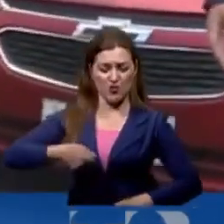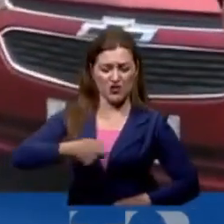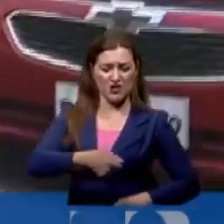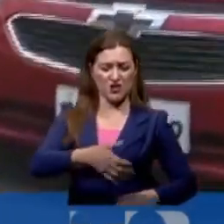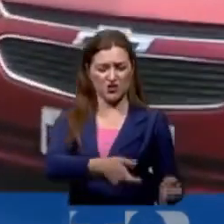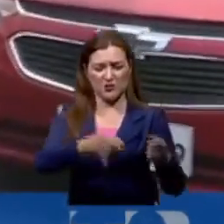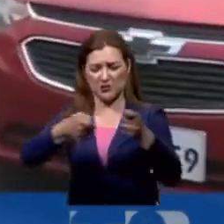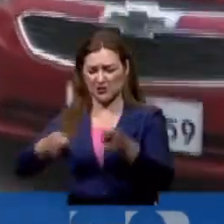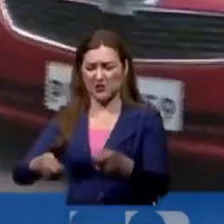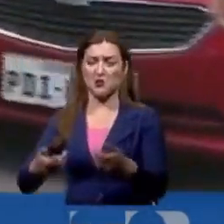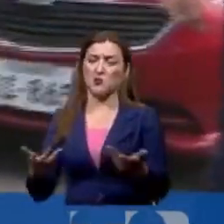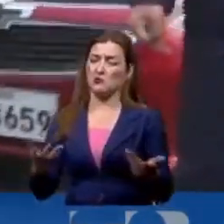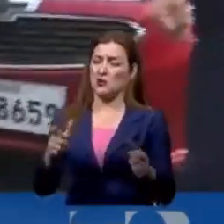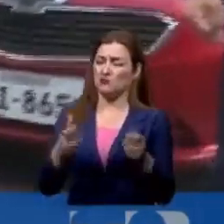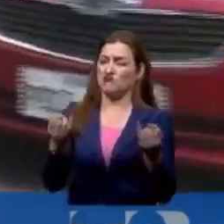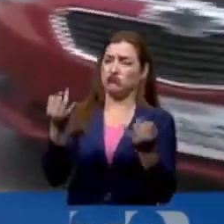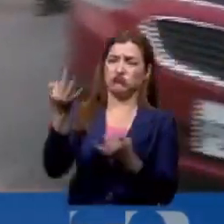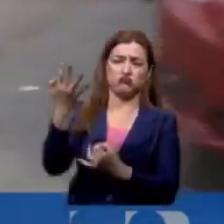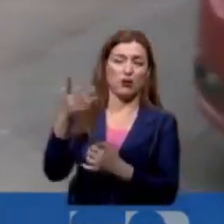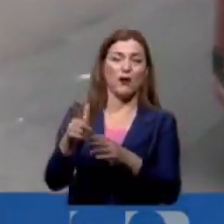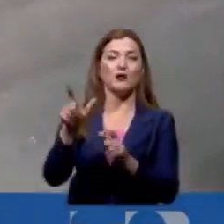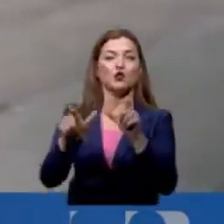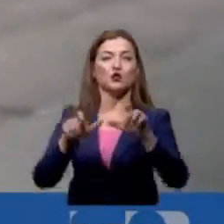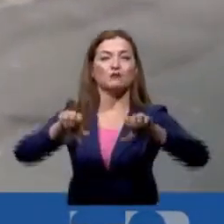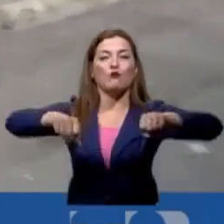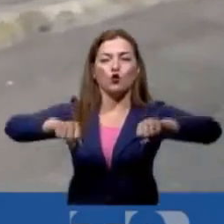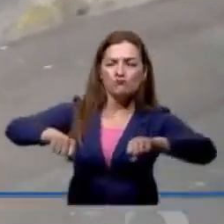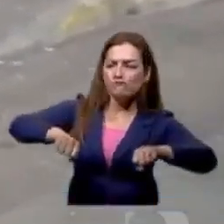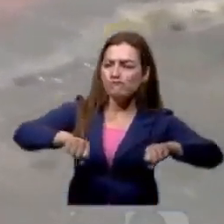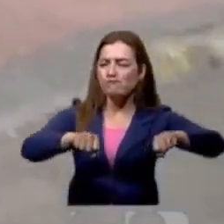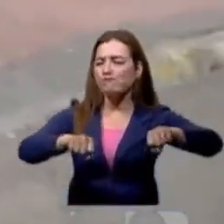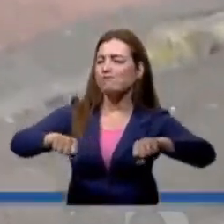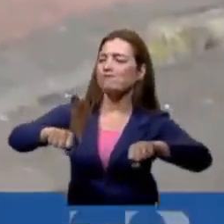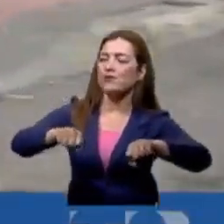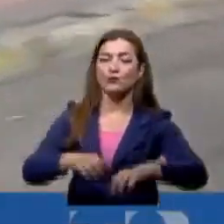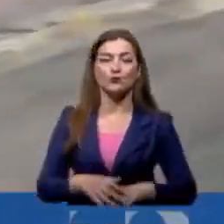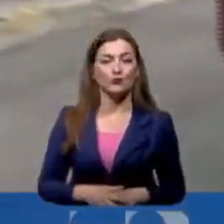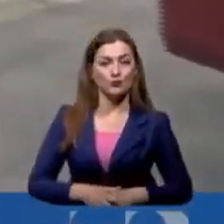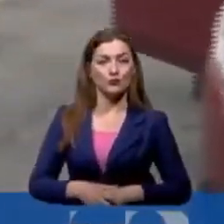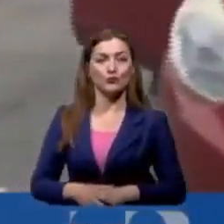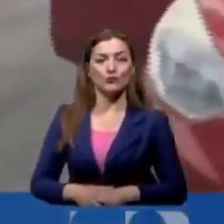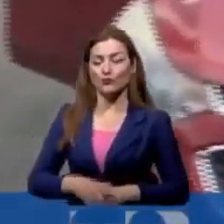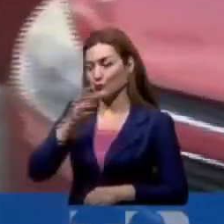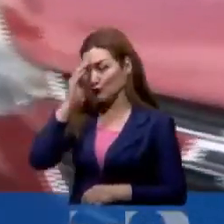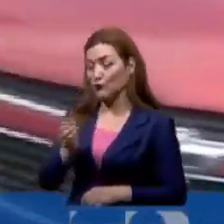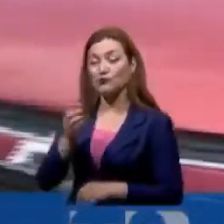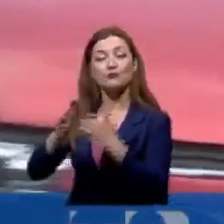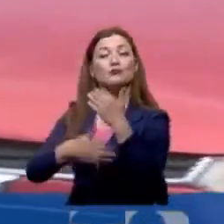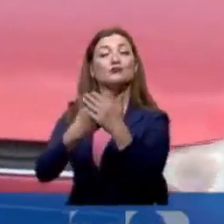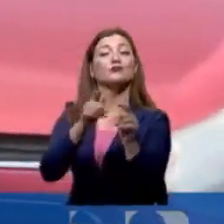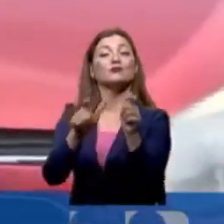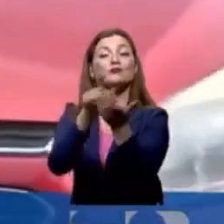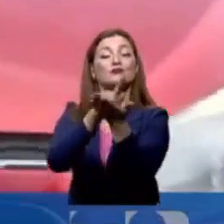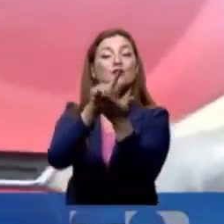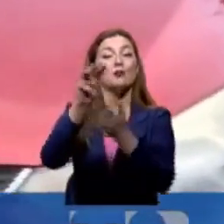armas blancas en poder de sujetos que se movilizan principalmente en motocicletas. Buenos días para la ciudadanía del